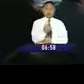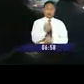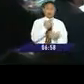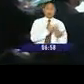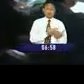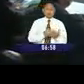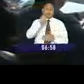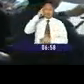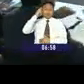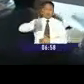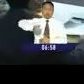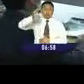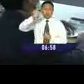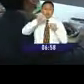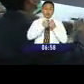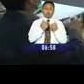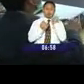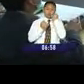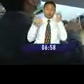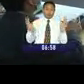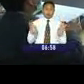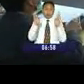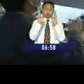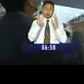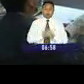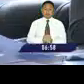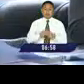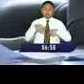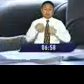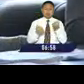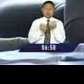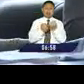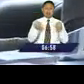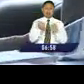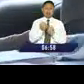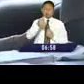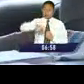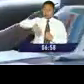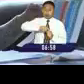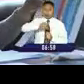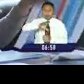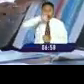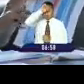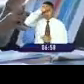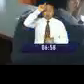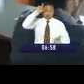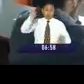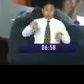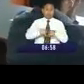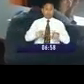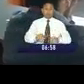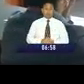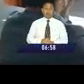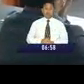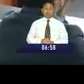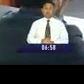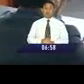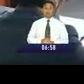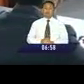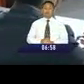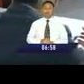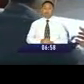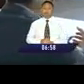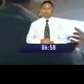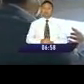el gobierno y el sector indígena. Se espera que esto contribuya a un mejor entendimiento y acuerdo entre las partes. Informó